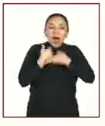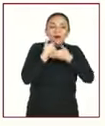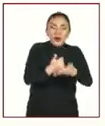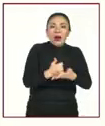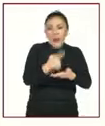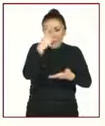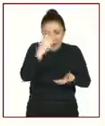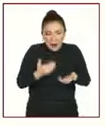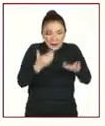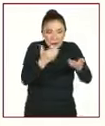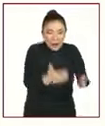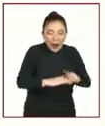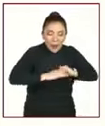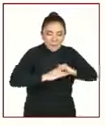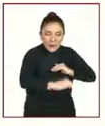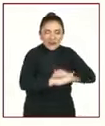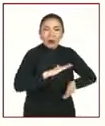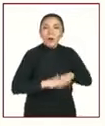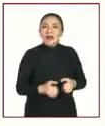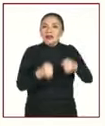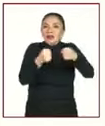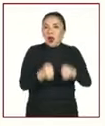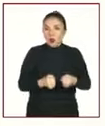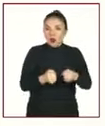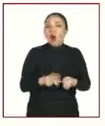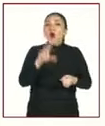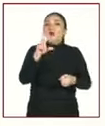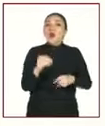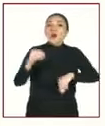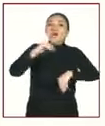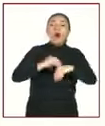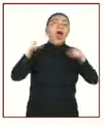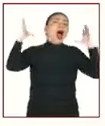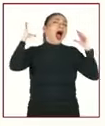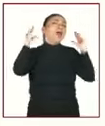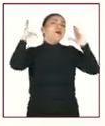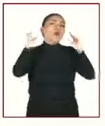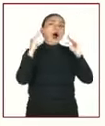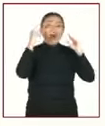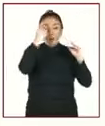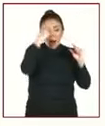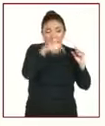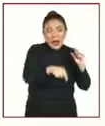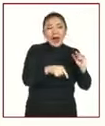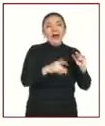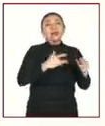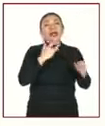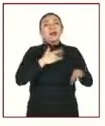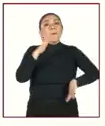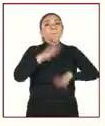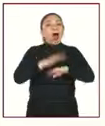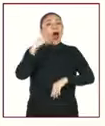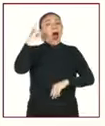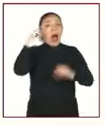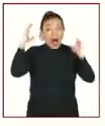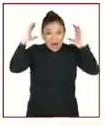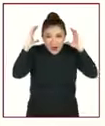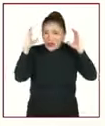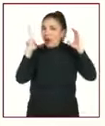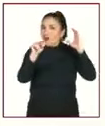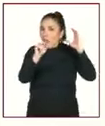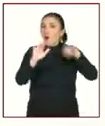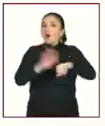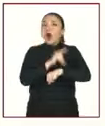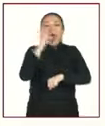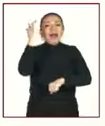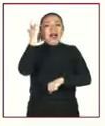suelo de manera segura, tratando de no ponerles almohadas o algo que eleve más la cabeza, porque esto nos hace que la